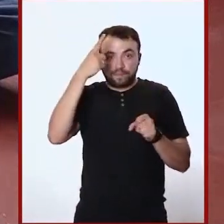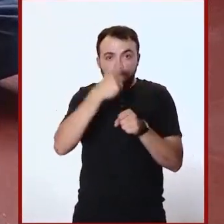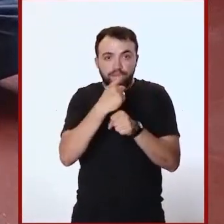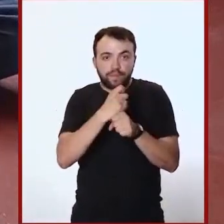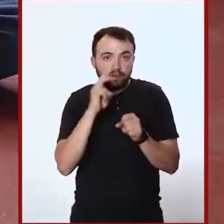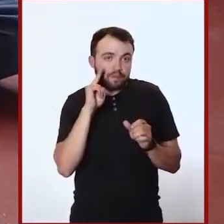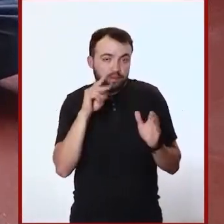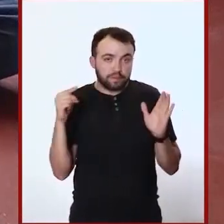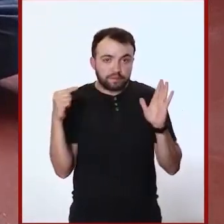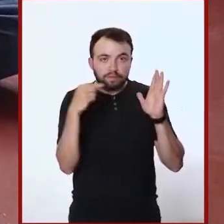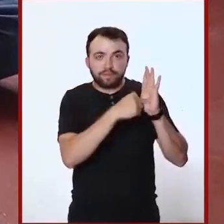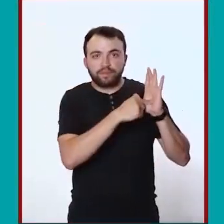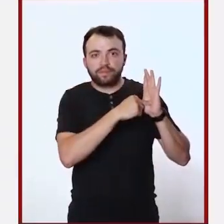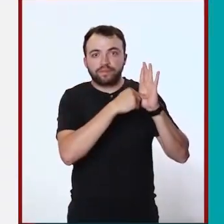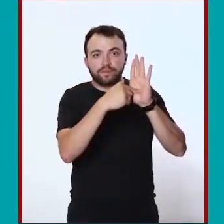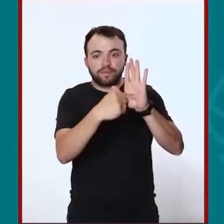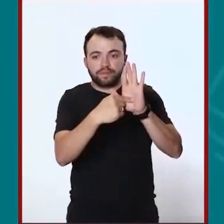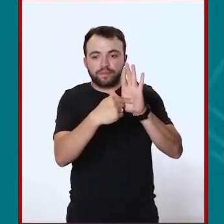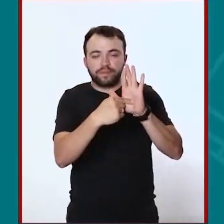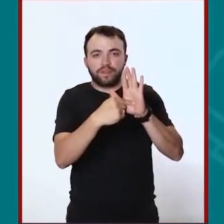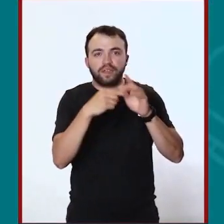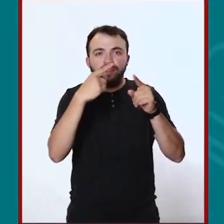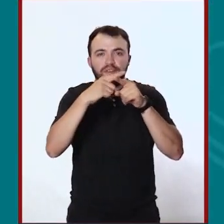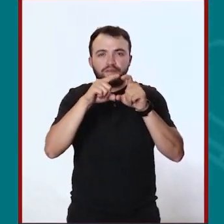estarán apareciendo a lo largo del programa.